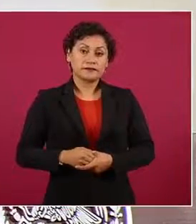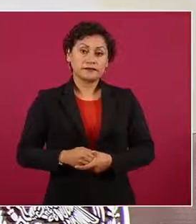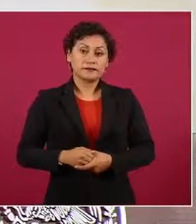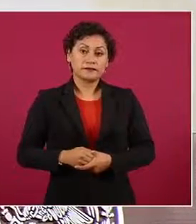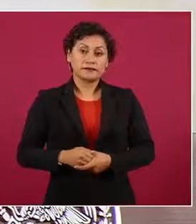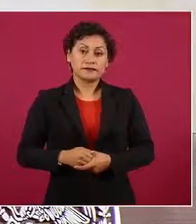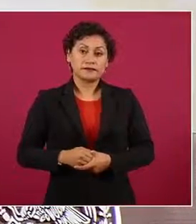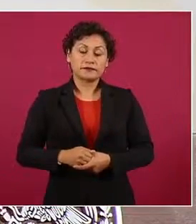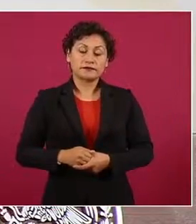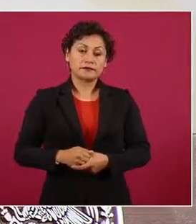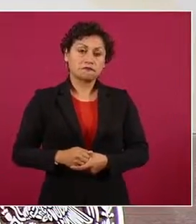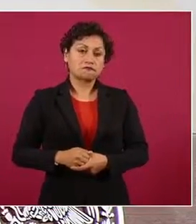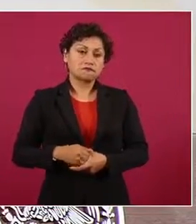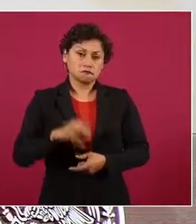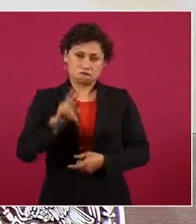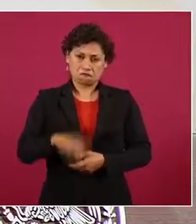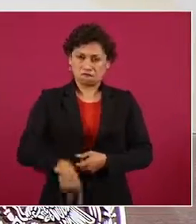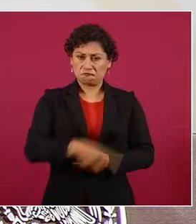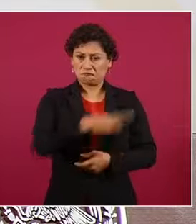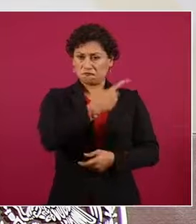Es una gente muy buena,